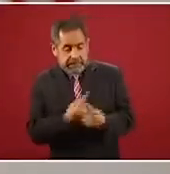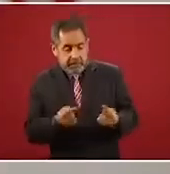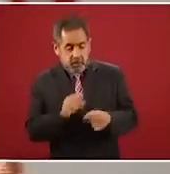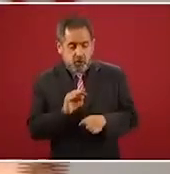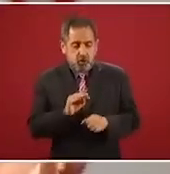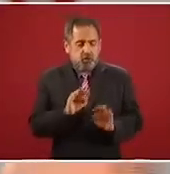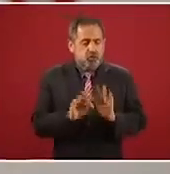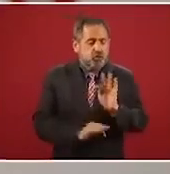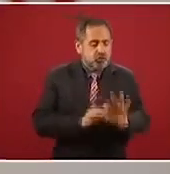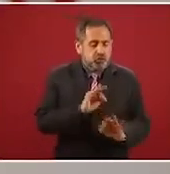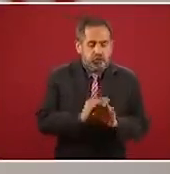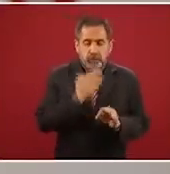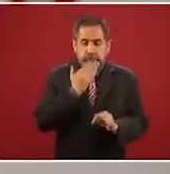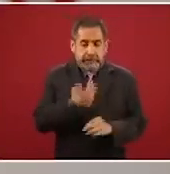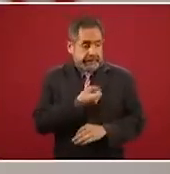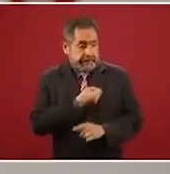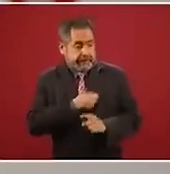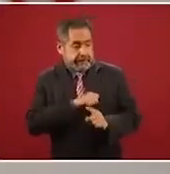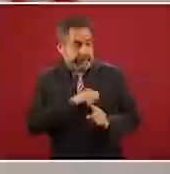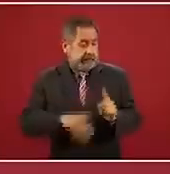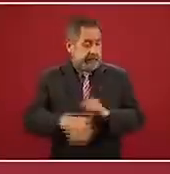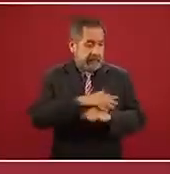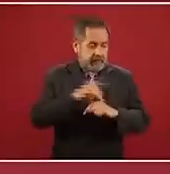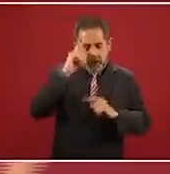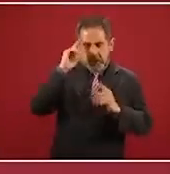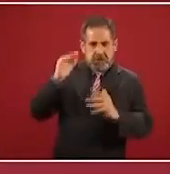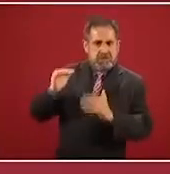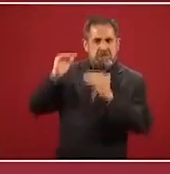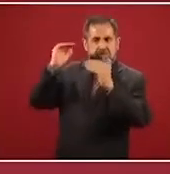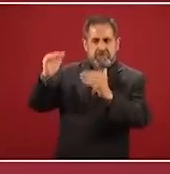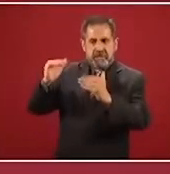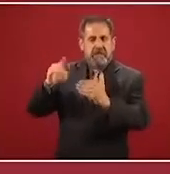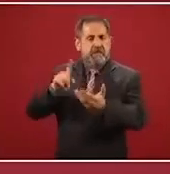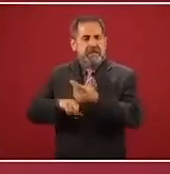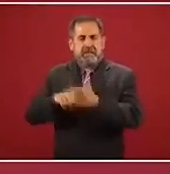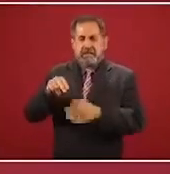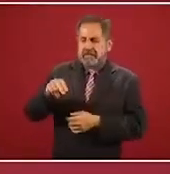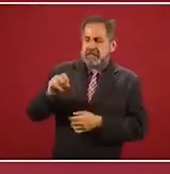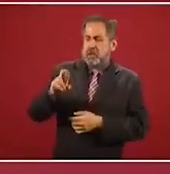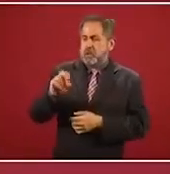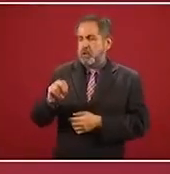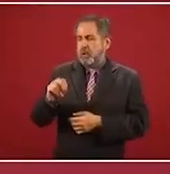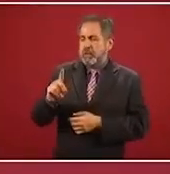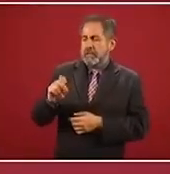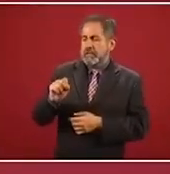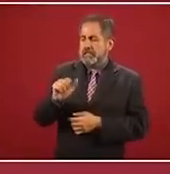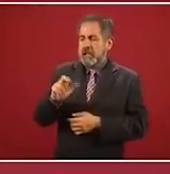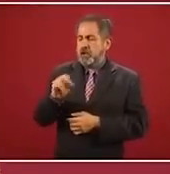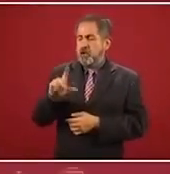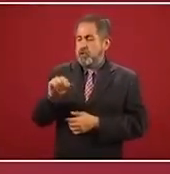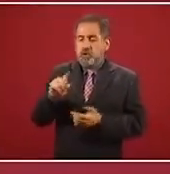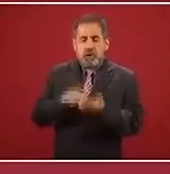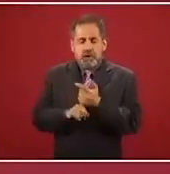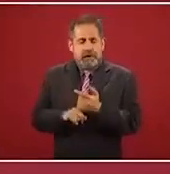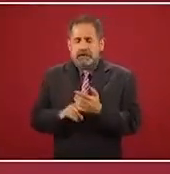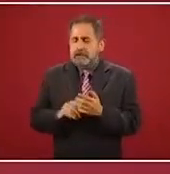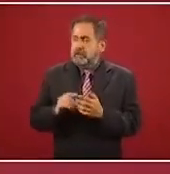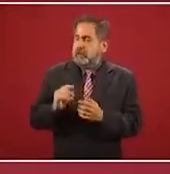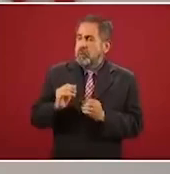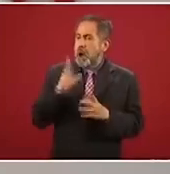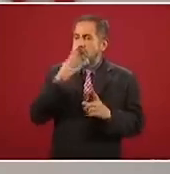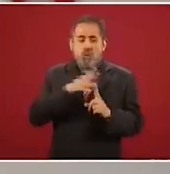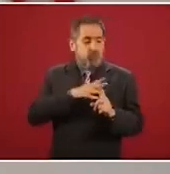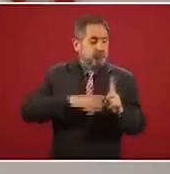significativa. Parece casi, para quien no está familiarizado con el neurodesarrollo y las neurociencias, casi un fenómeno mágico, pero